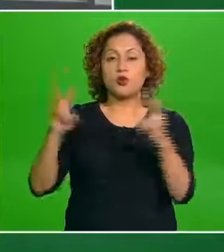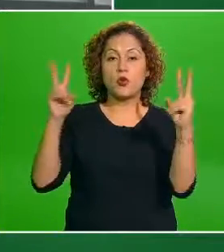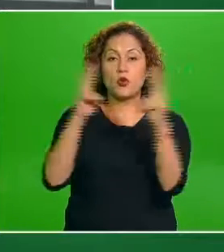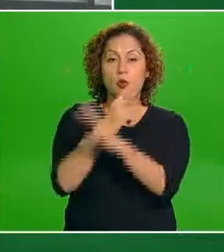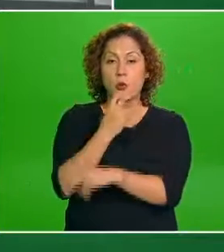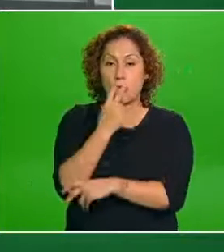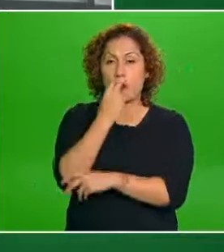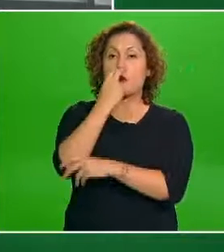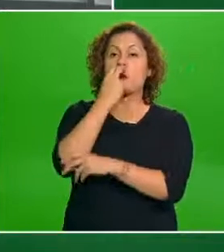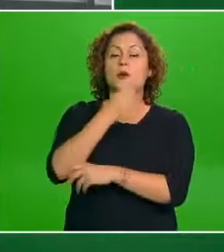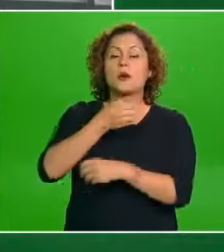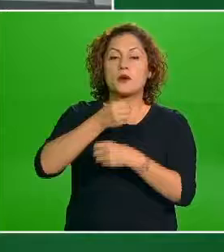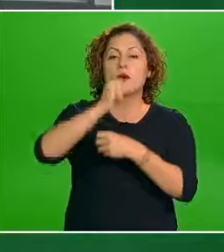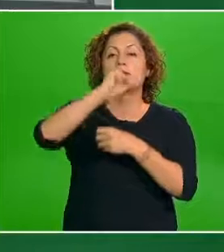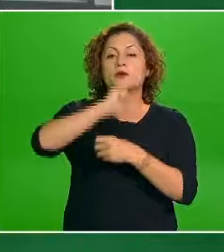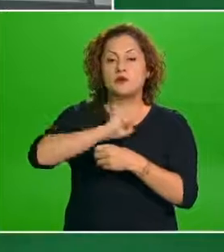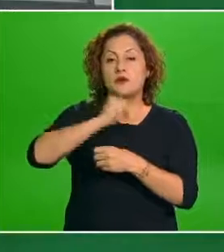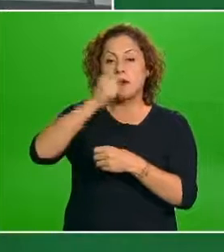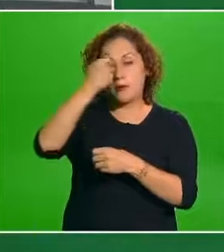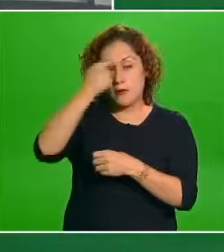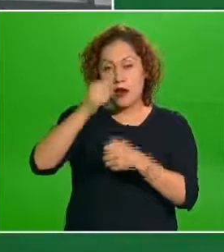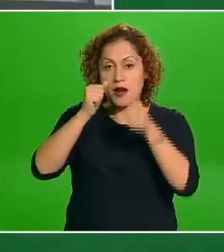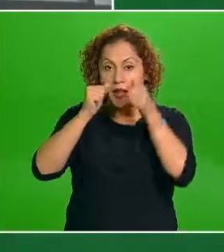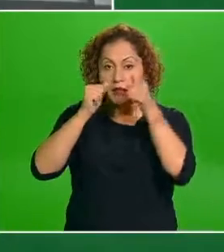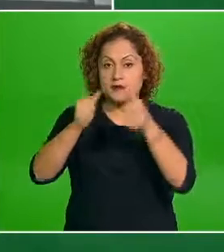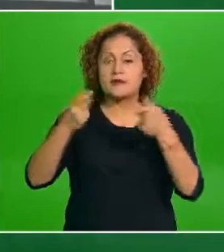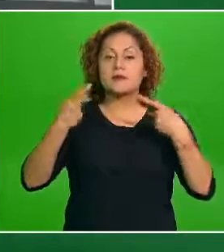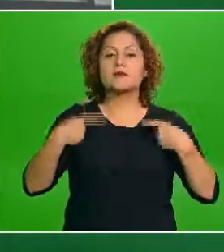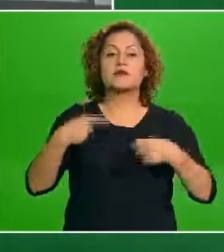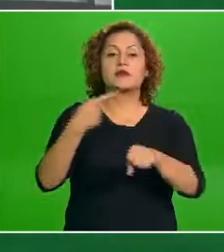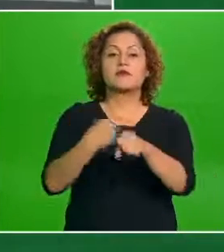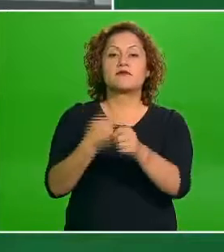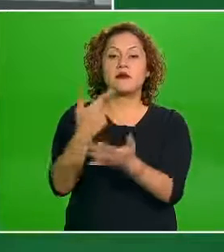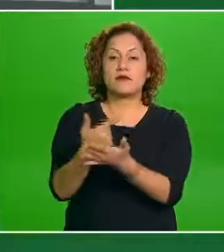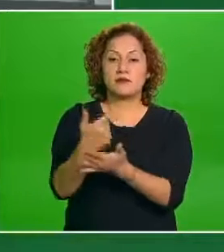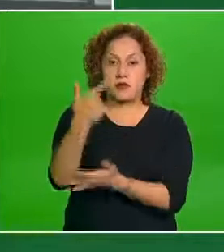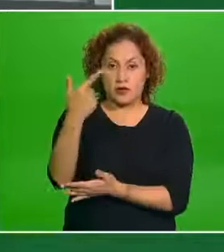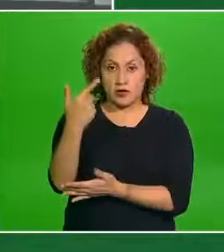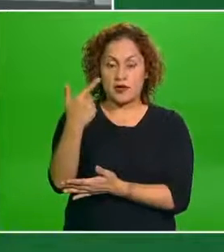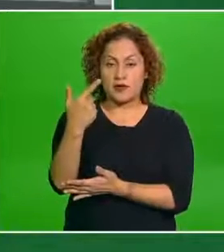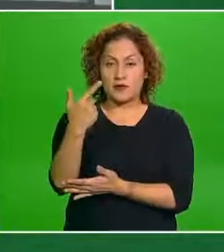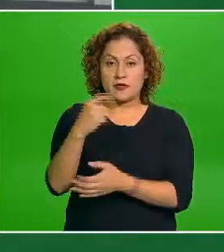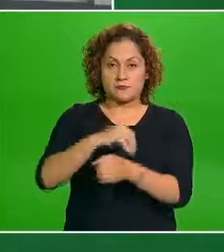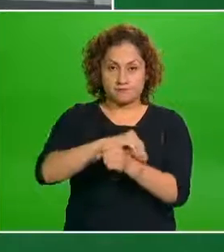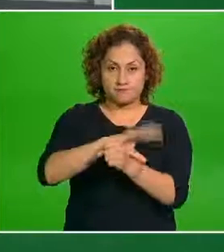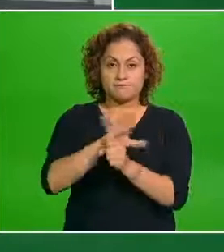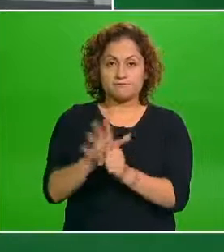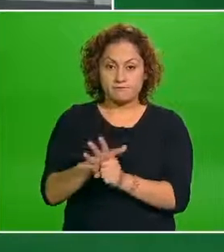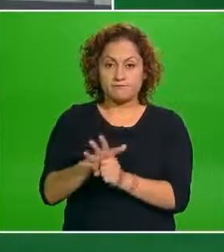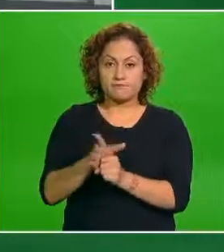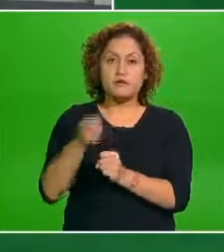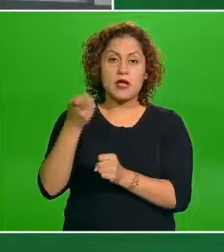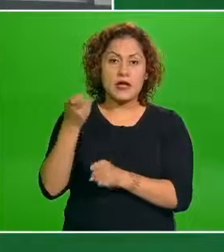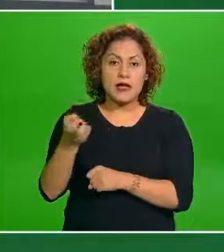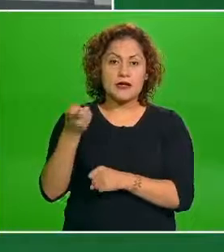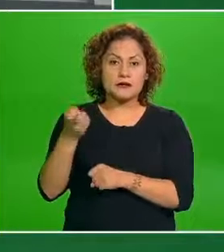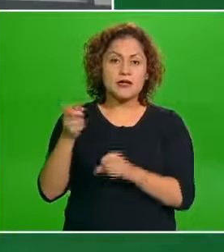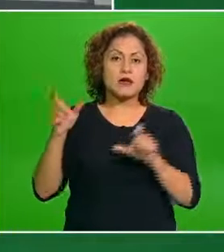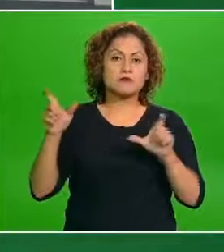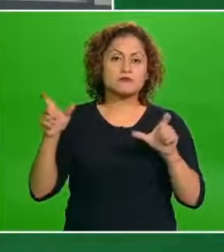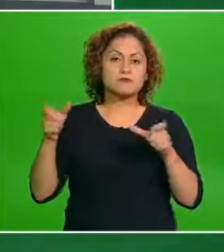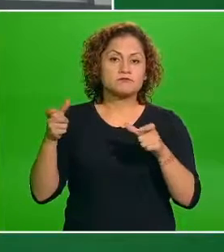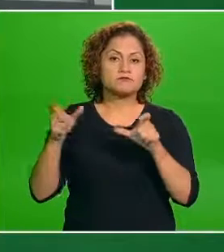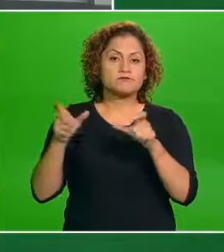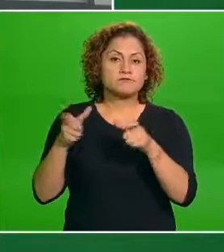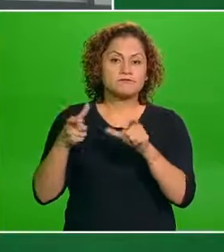población que desafortunadamente presenta signos y síntomas de gravedad por el COVID-19, ha venido